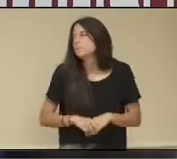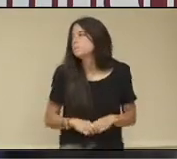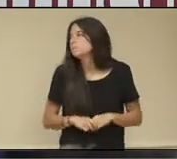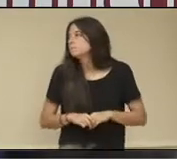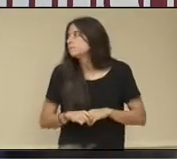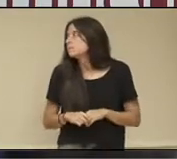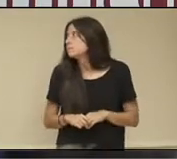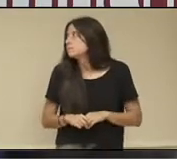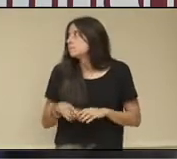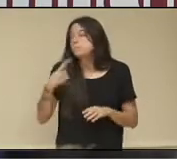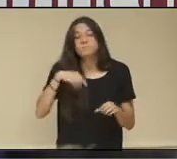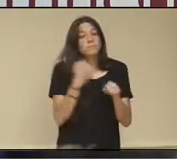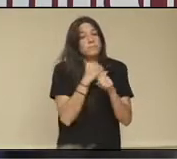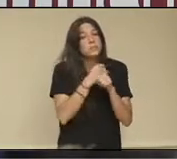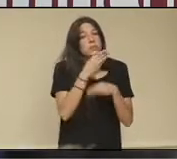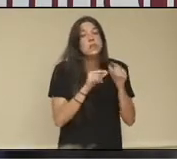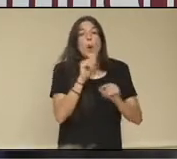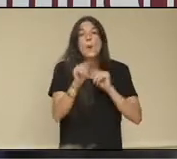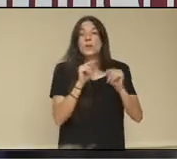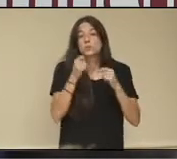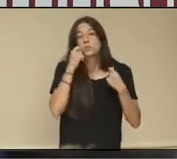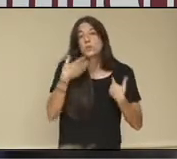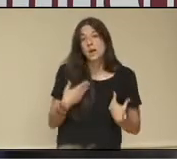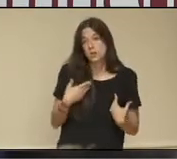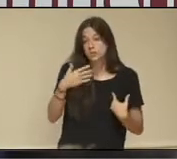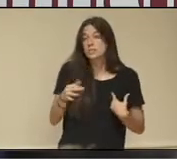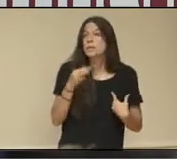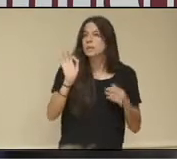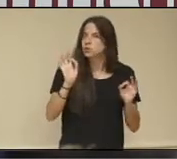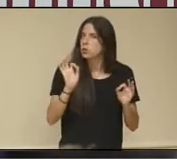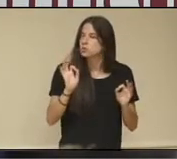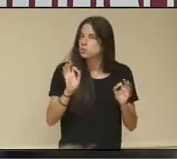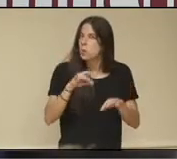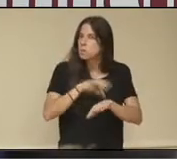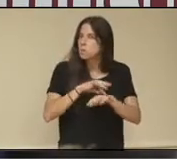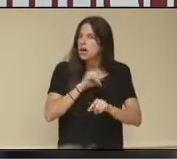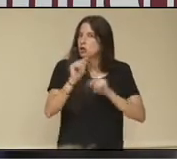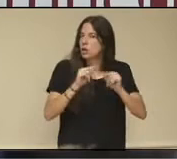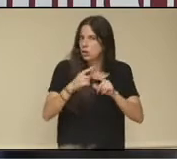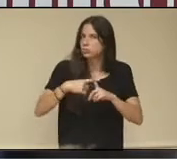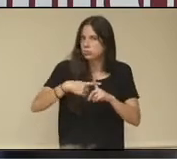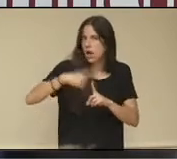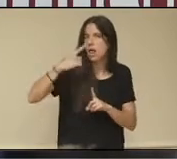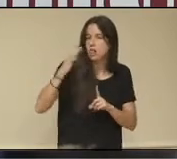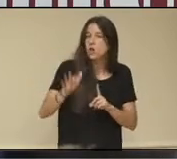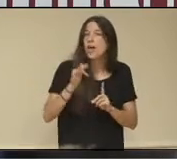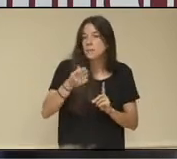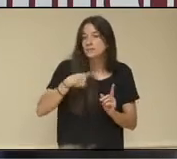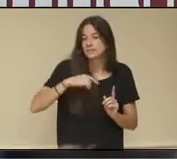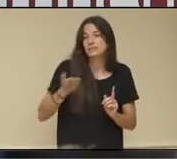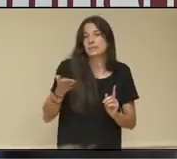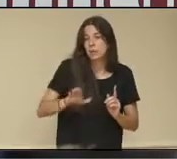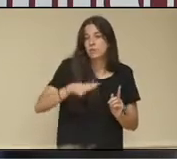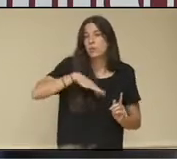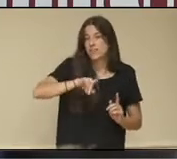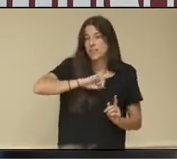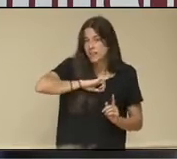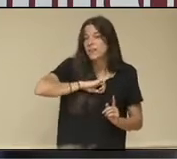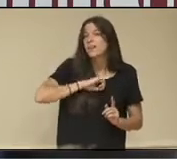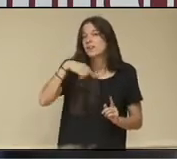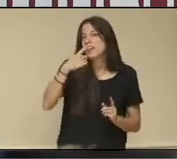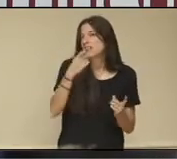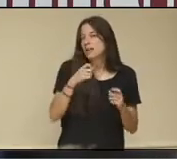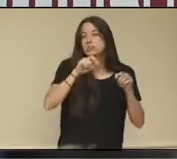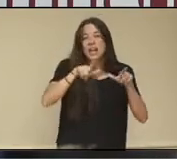Como trabajamos con virus humanos que son altamente patogénicos y que son mortales, necesitamos laboratorios